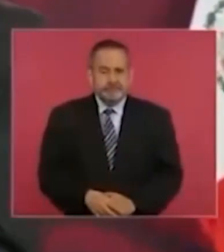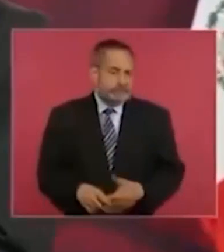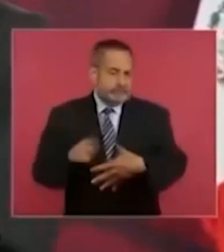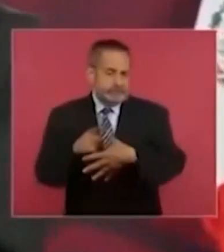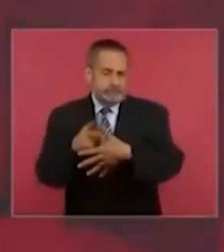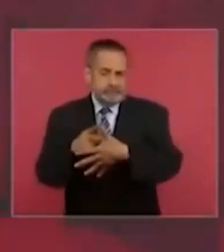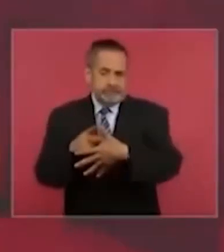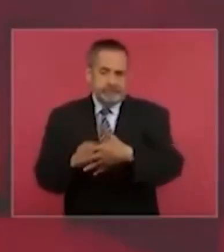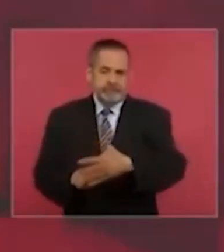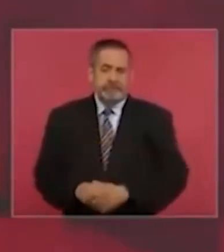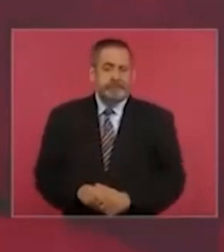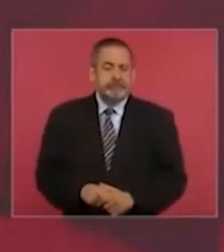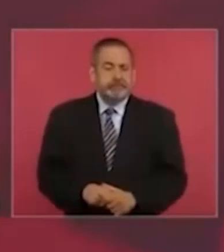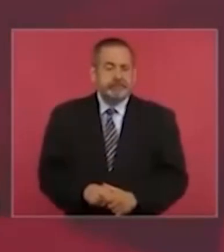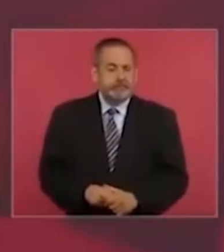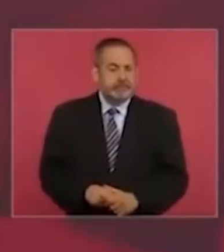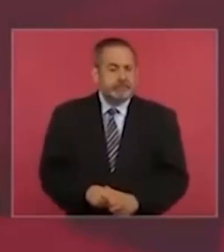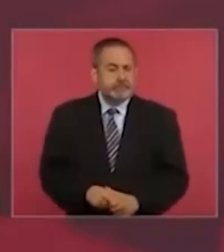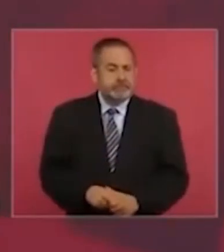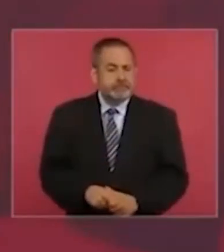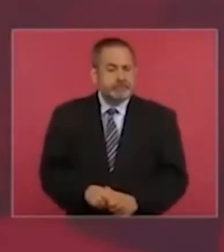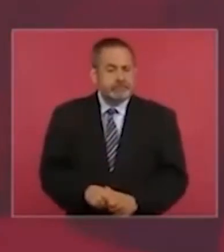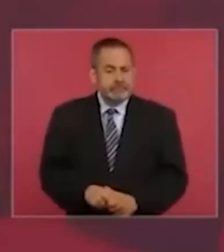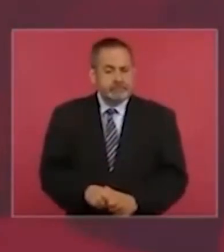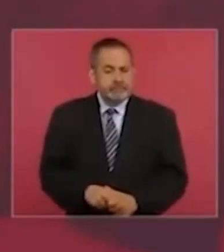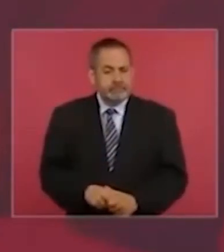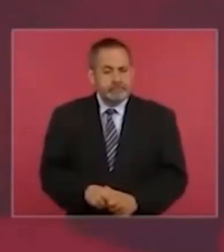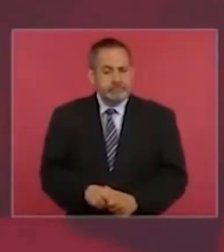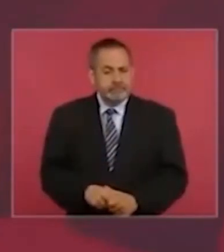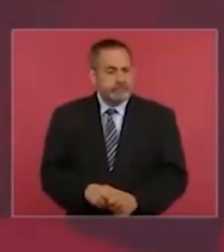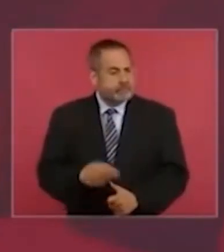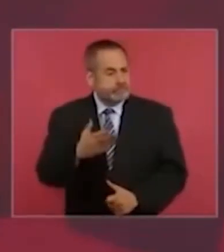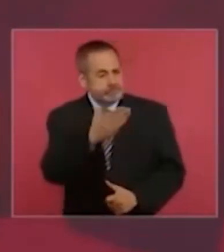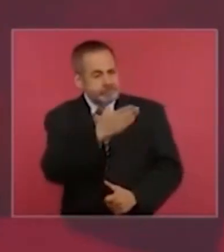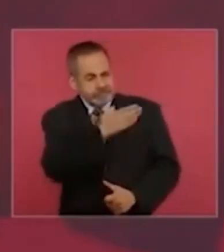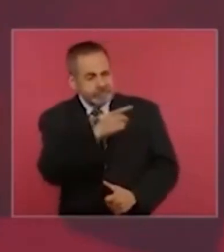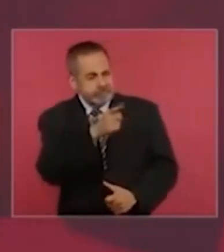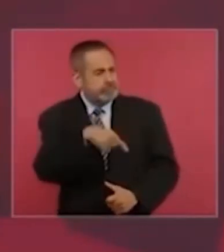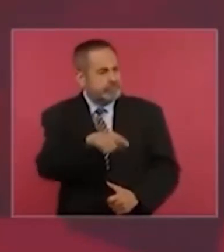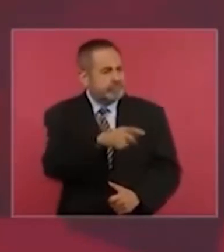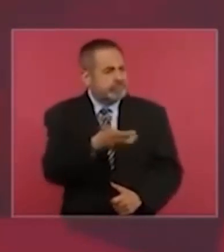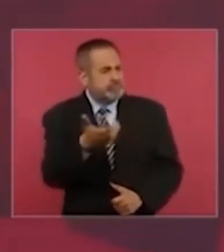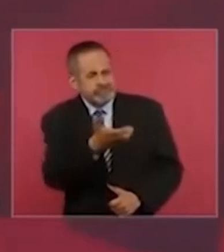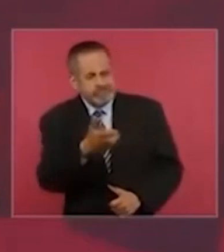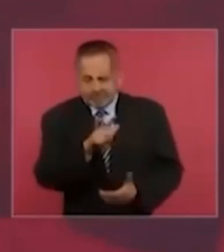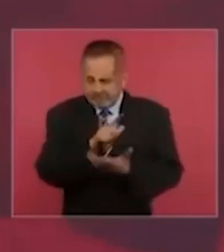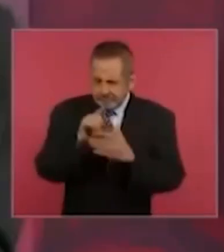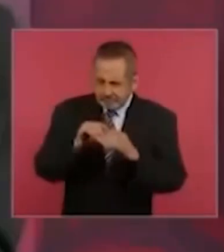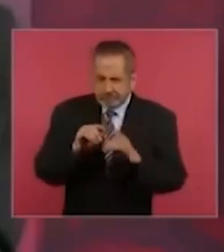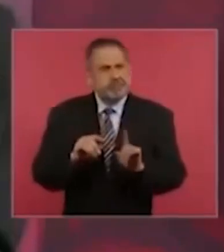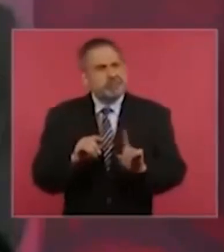Cinco, ¿qué han hecho? ¿Qué han legislado? Mejor dicho,